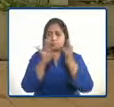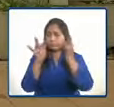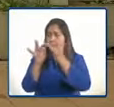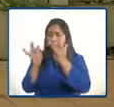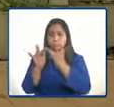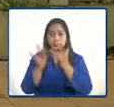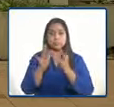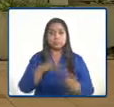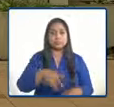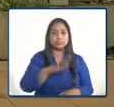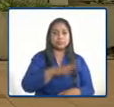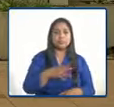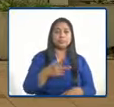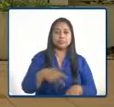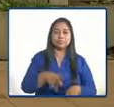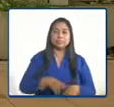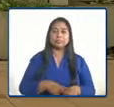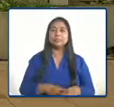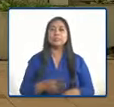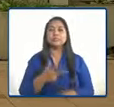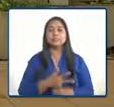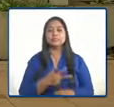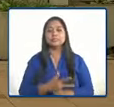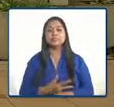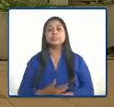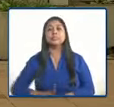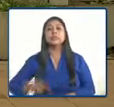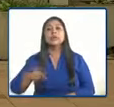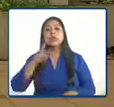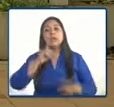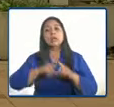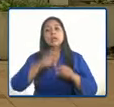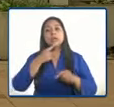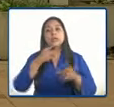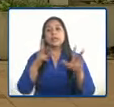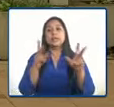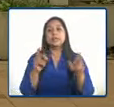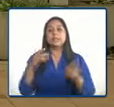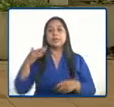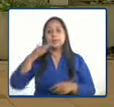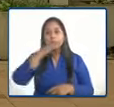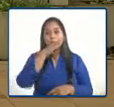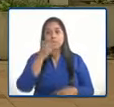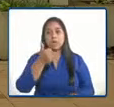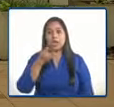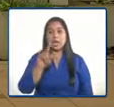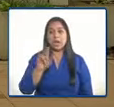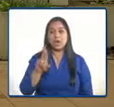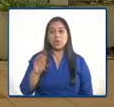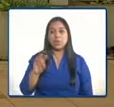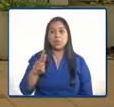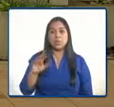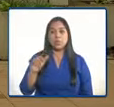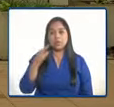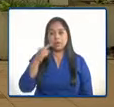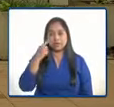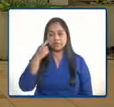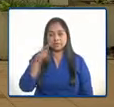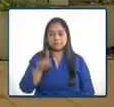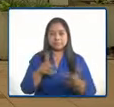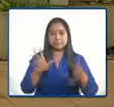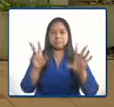aérea a nivel nacional. En lo que es tema de Aeropuerto La Aurora, estamos trabajando en varios